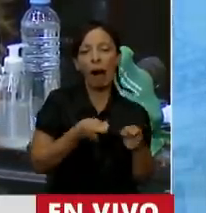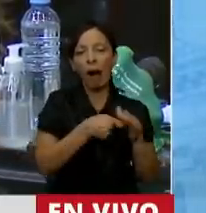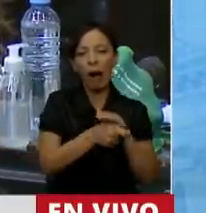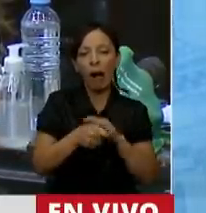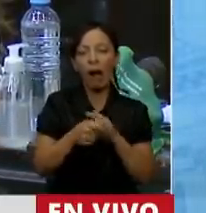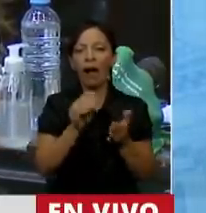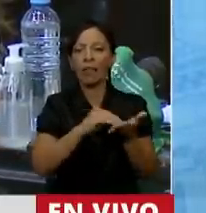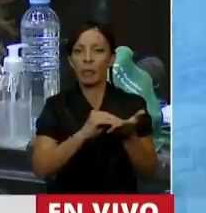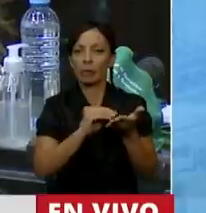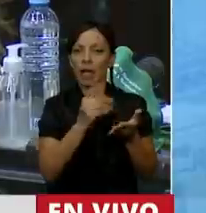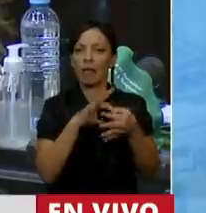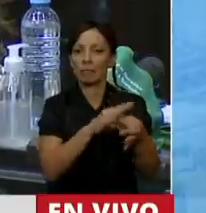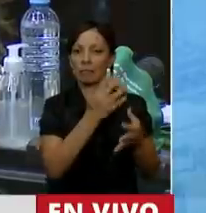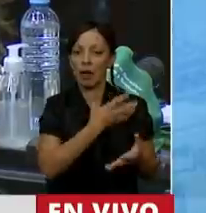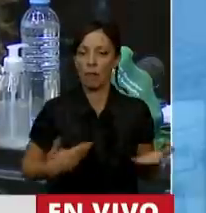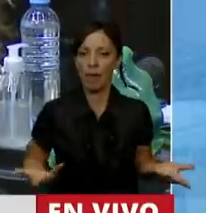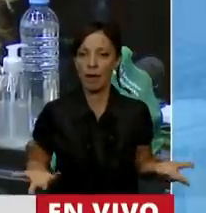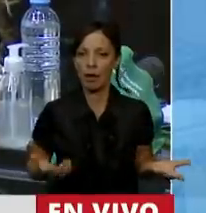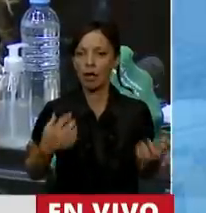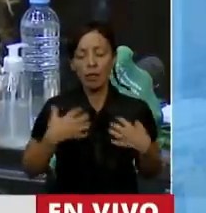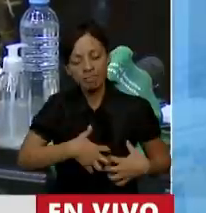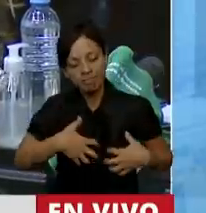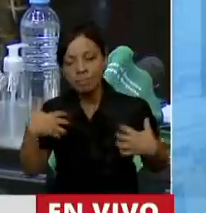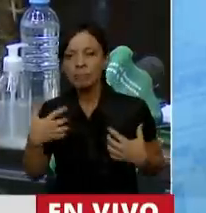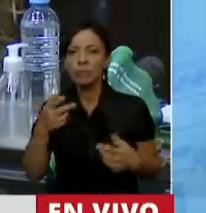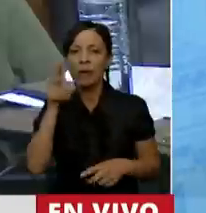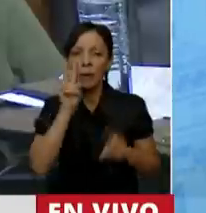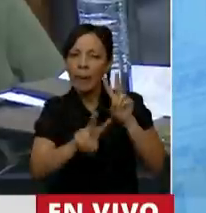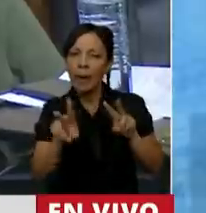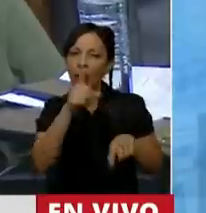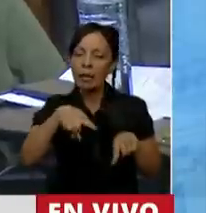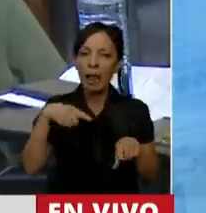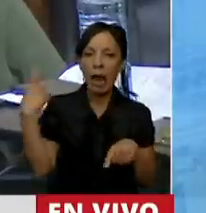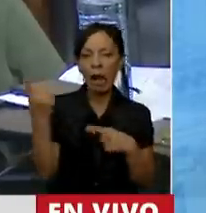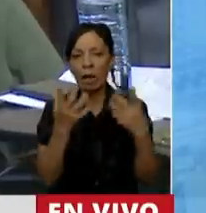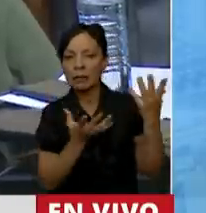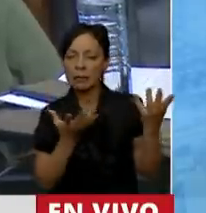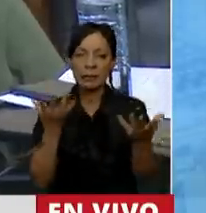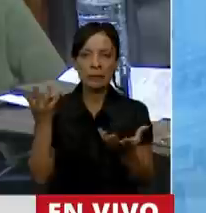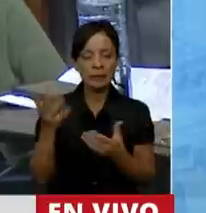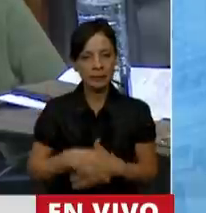diputados oficialistas. Me frustra saber que están dando vueltas diputados.